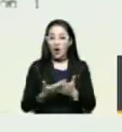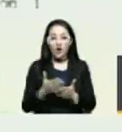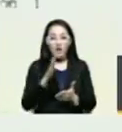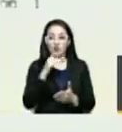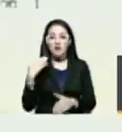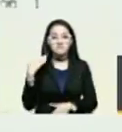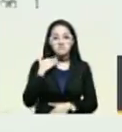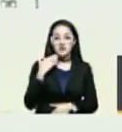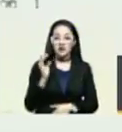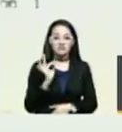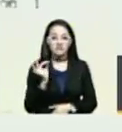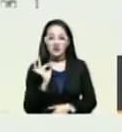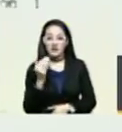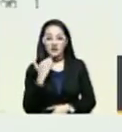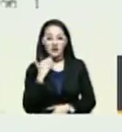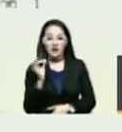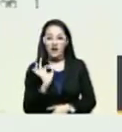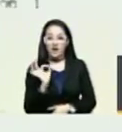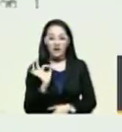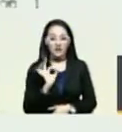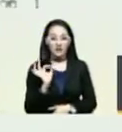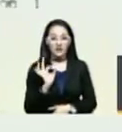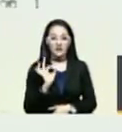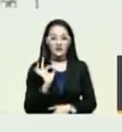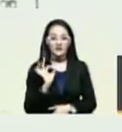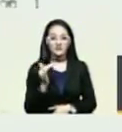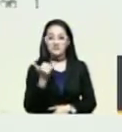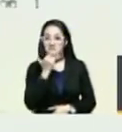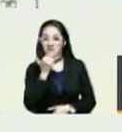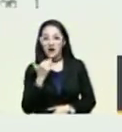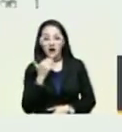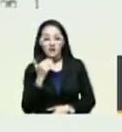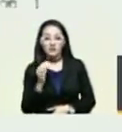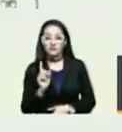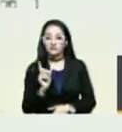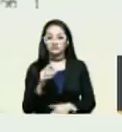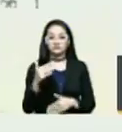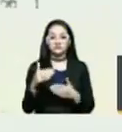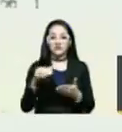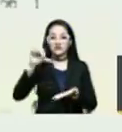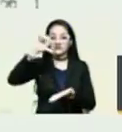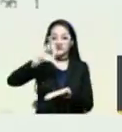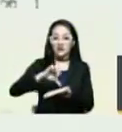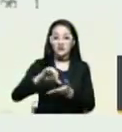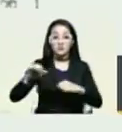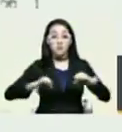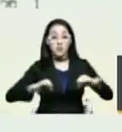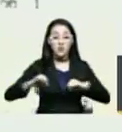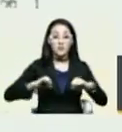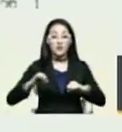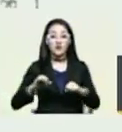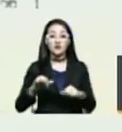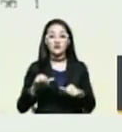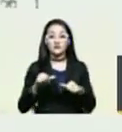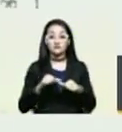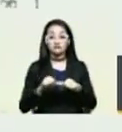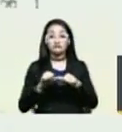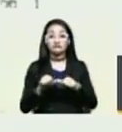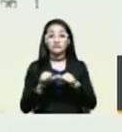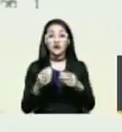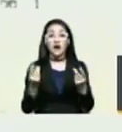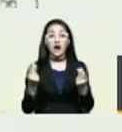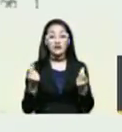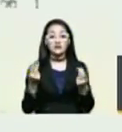daño en toda la zona afectada, toda la zona sentida, y nos mantenemos activados con el